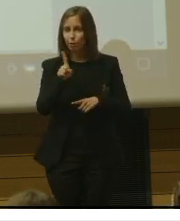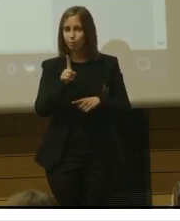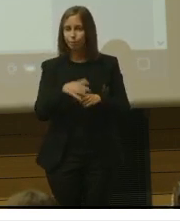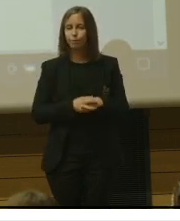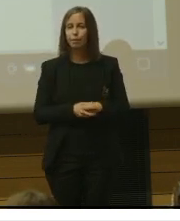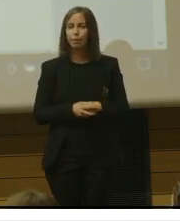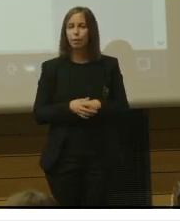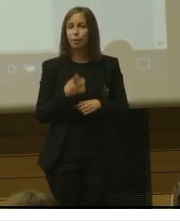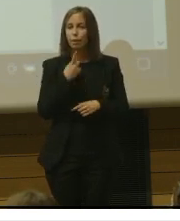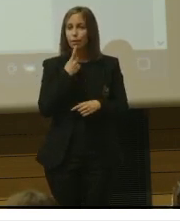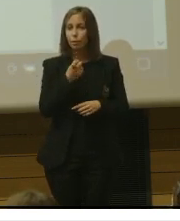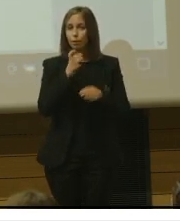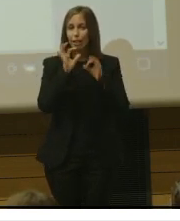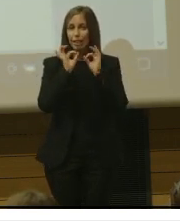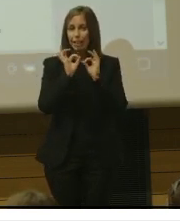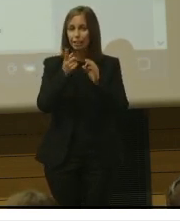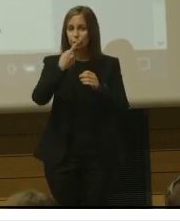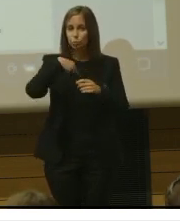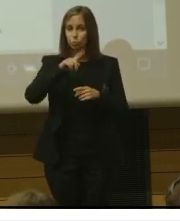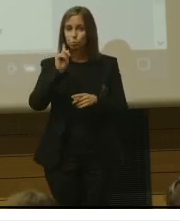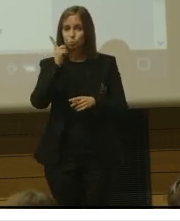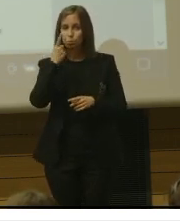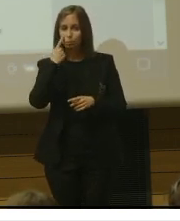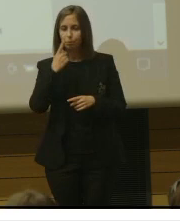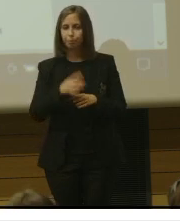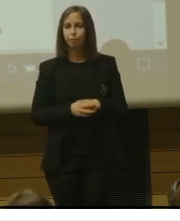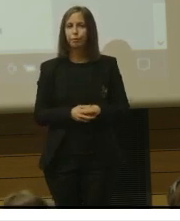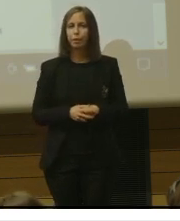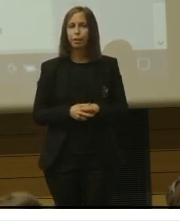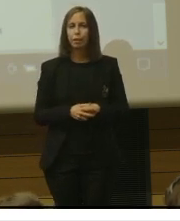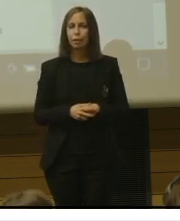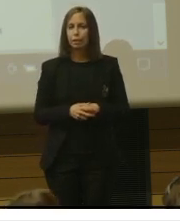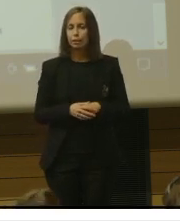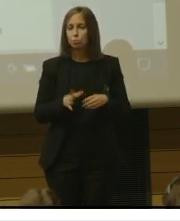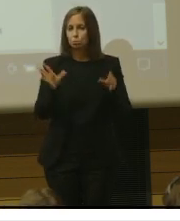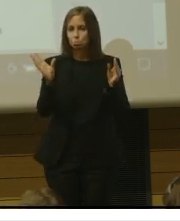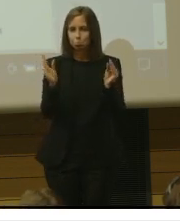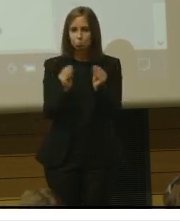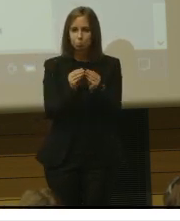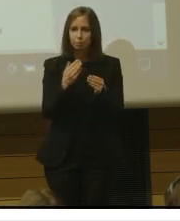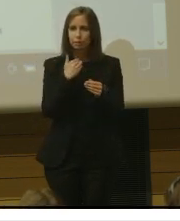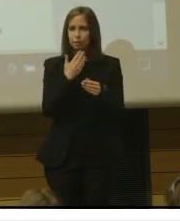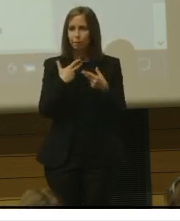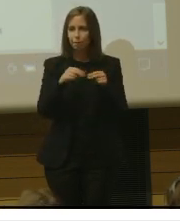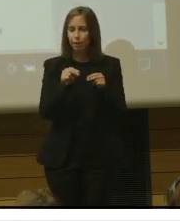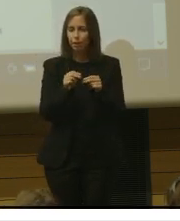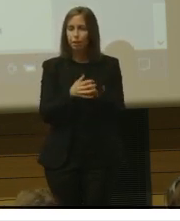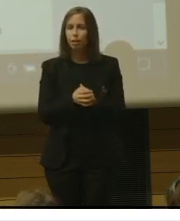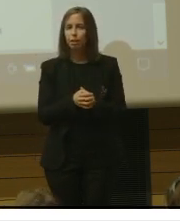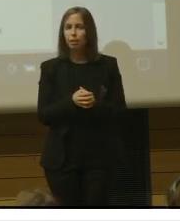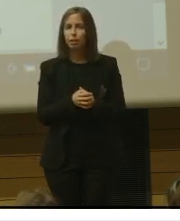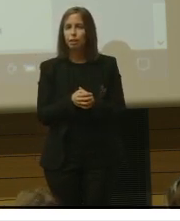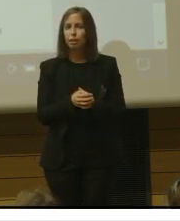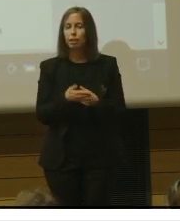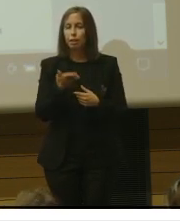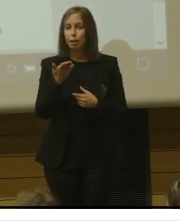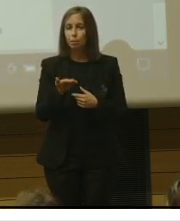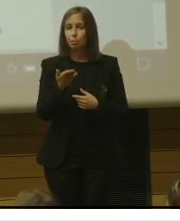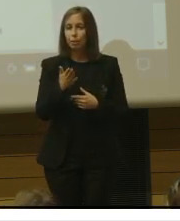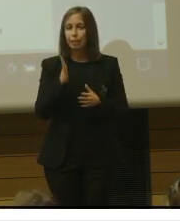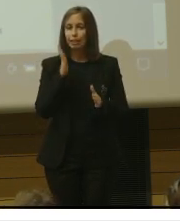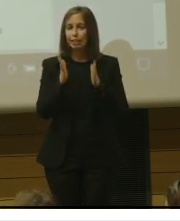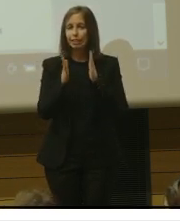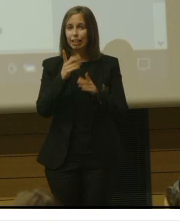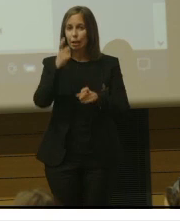dificultades que nos encontramos, ¿no? Y ya, bueno, pues por concluir, pues evidenciar la importancia, ¿no?, de ofrecer la